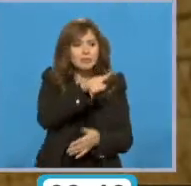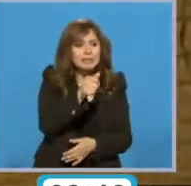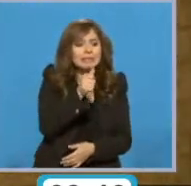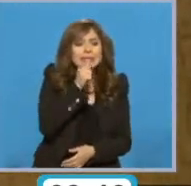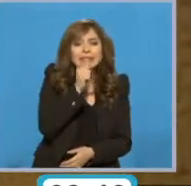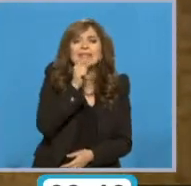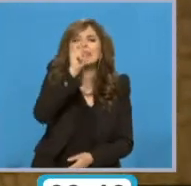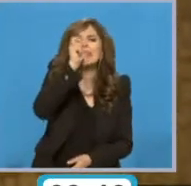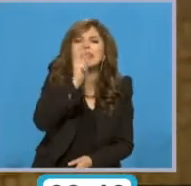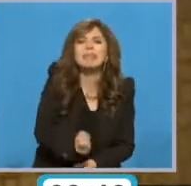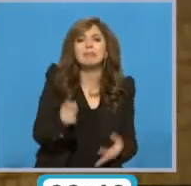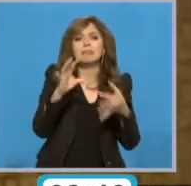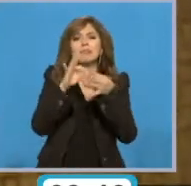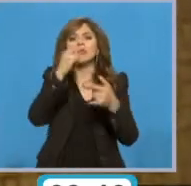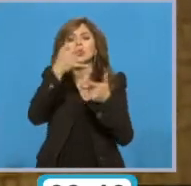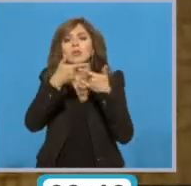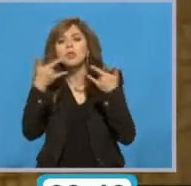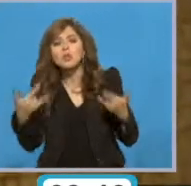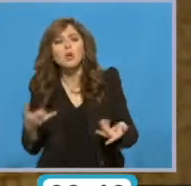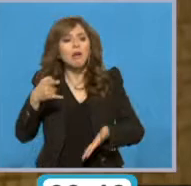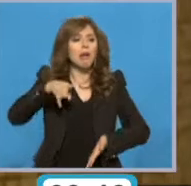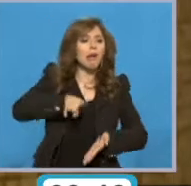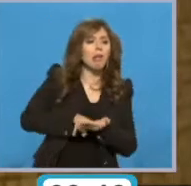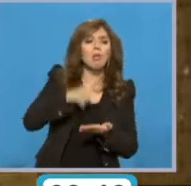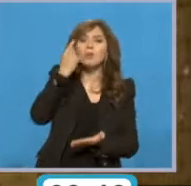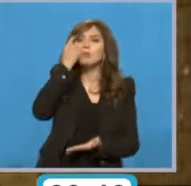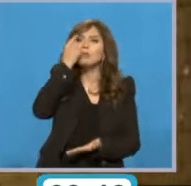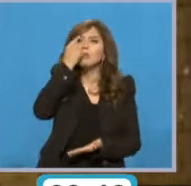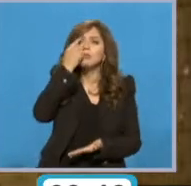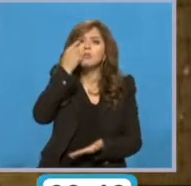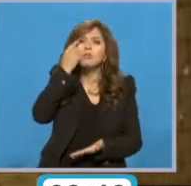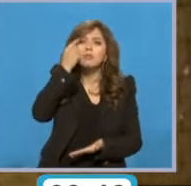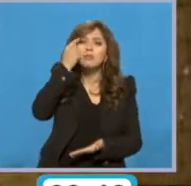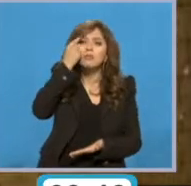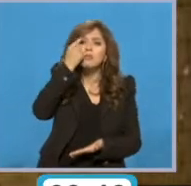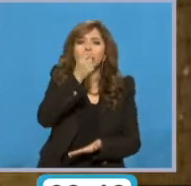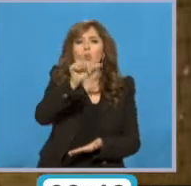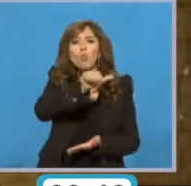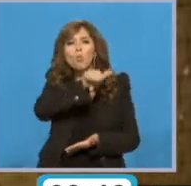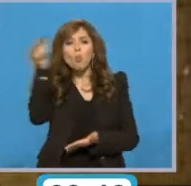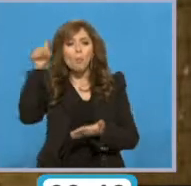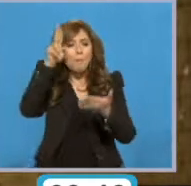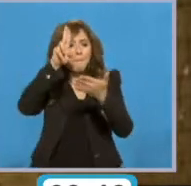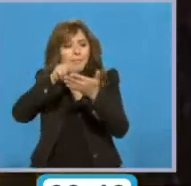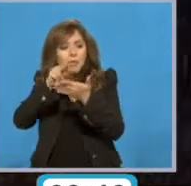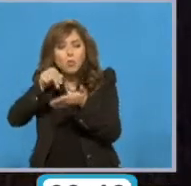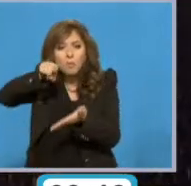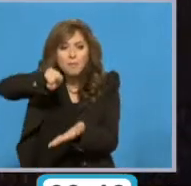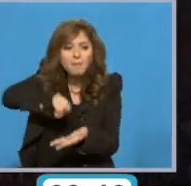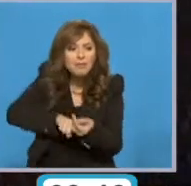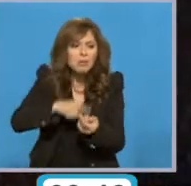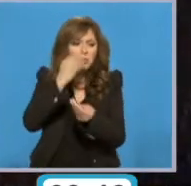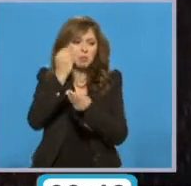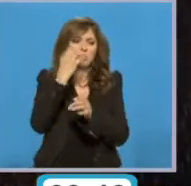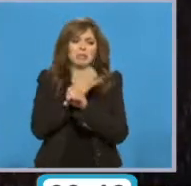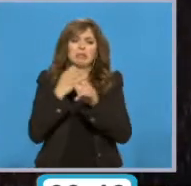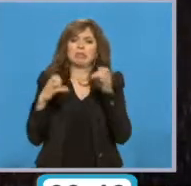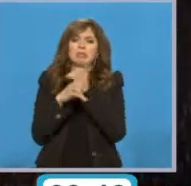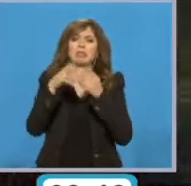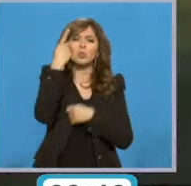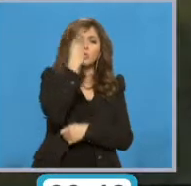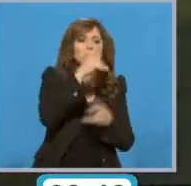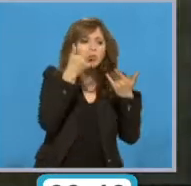enigma también que dentro de la pupila de la Mona Lisa hay otra pintura dentro de ella. Hay muchísimo. Claro, exacto. Y bueno,